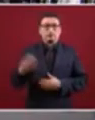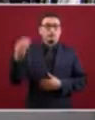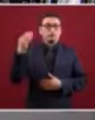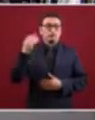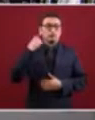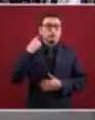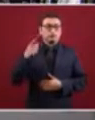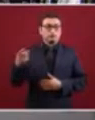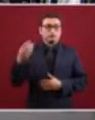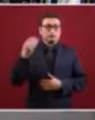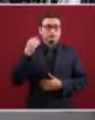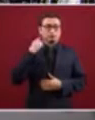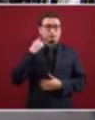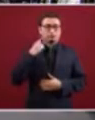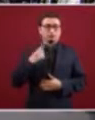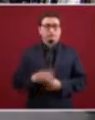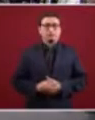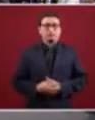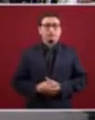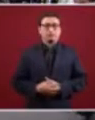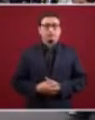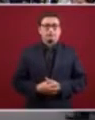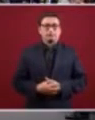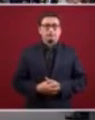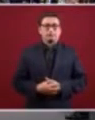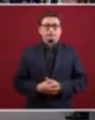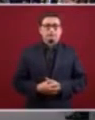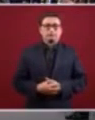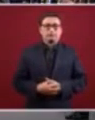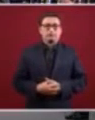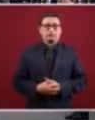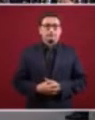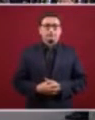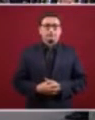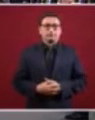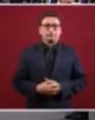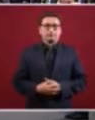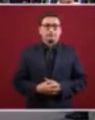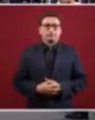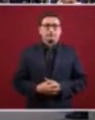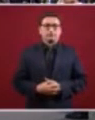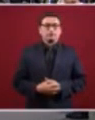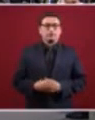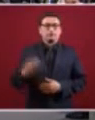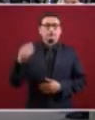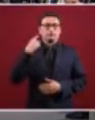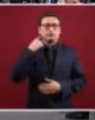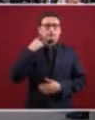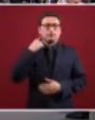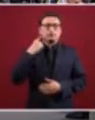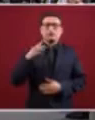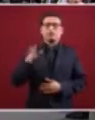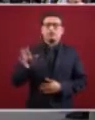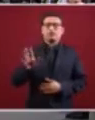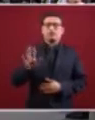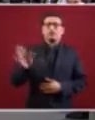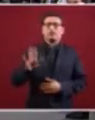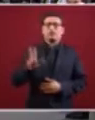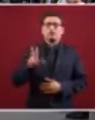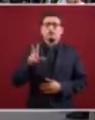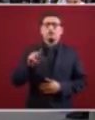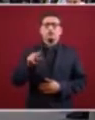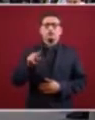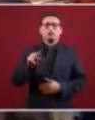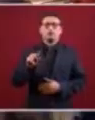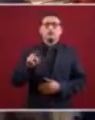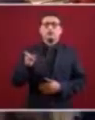presidente, ¿se trata de desestabilizar a México con lo de Culiacán? No, y no. Nada